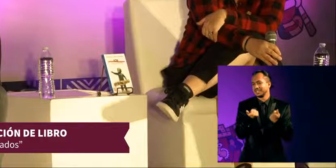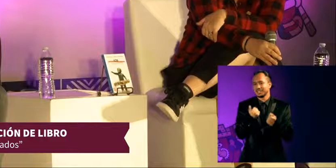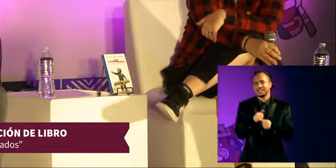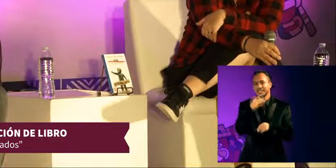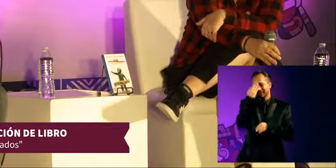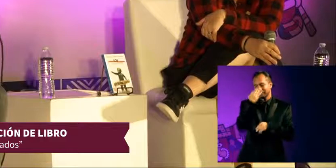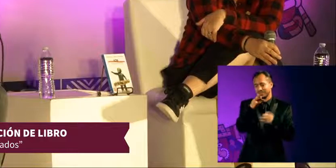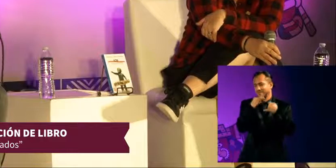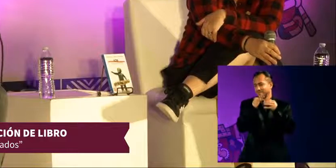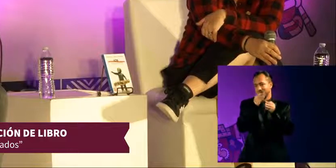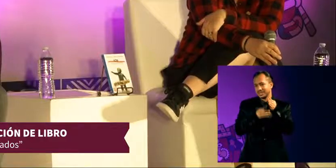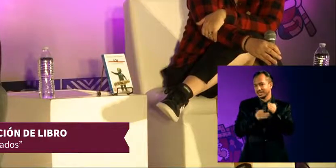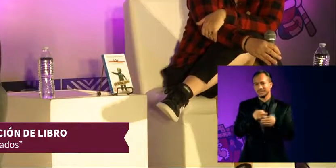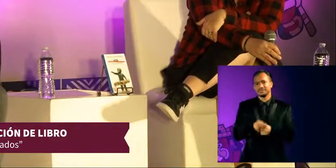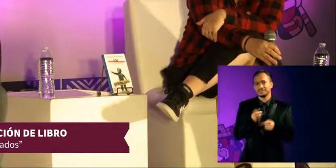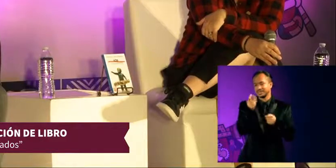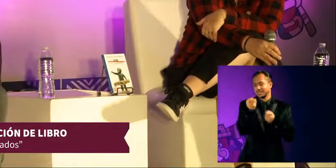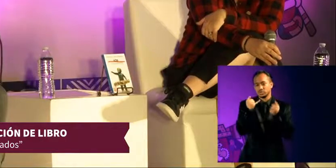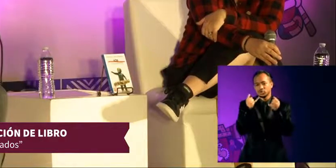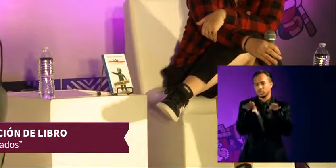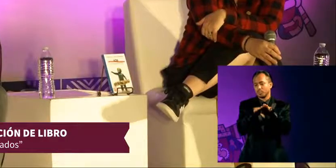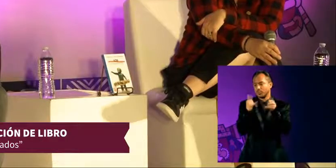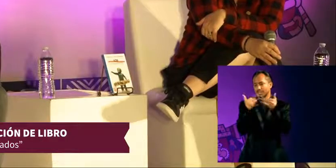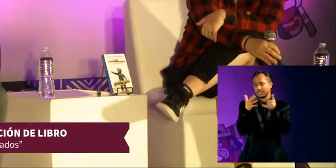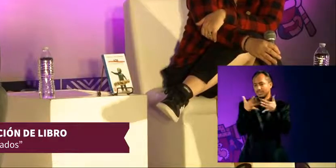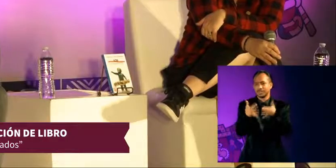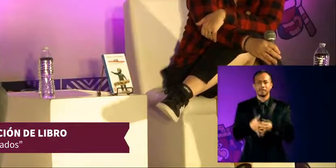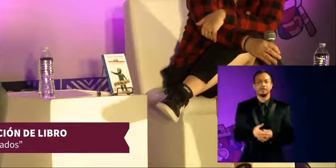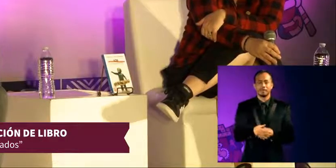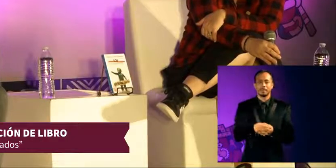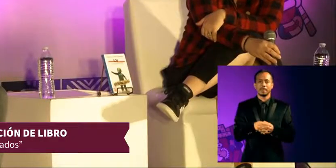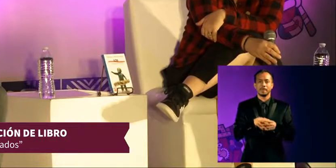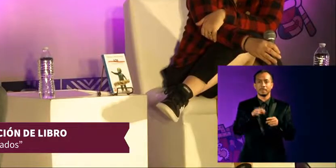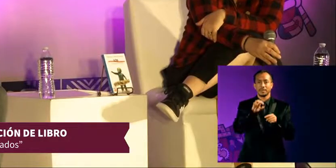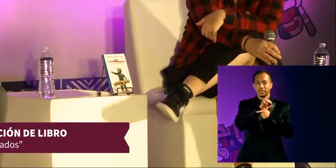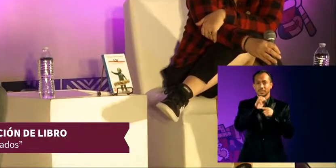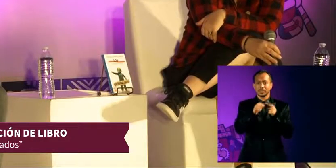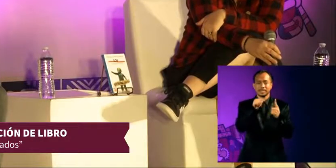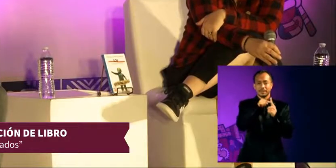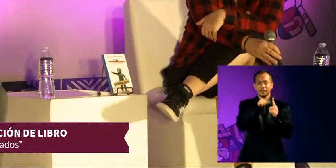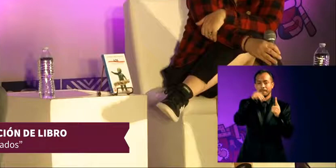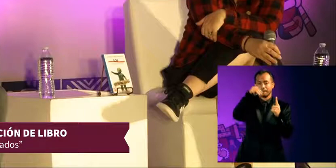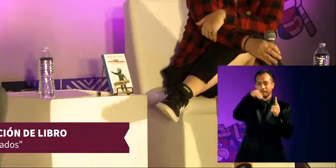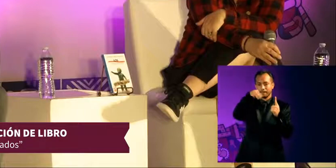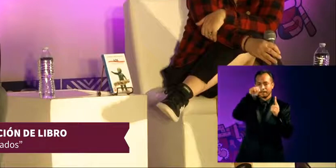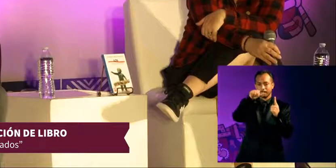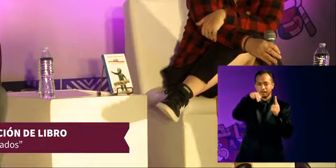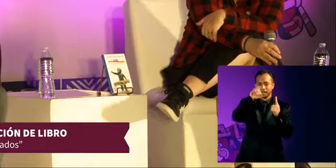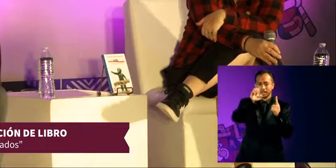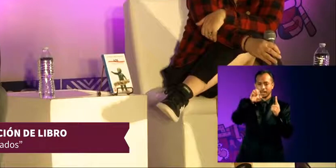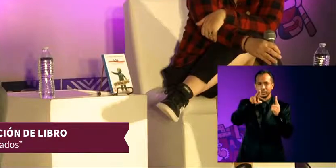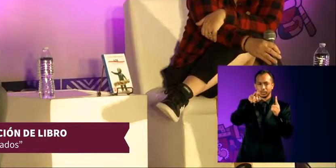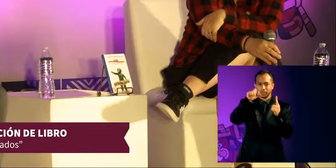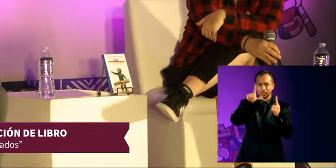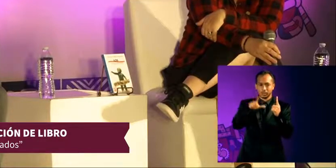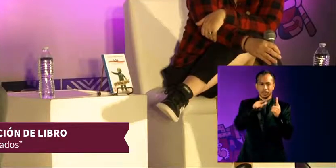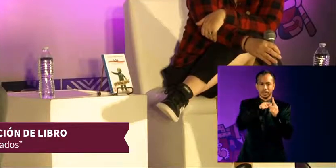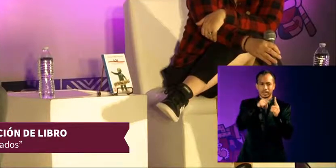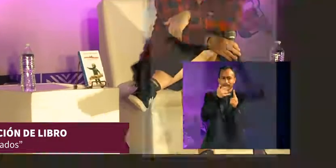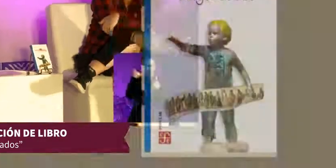al principio de la novela uno de ellos manuel recibe un telefonazo de la policía de veracruz